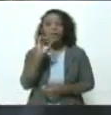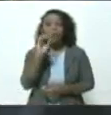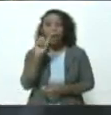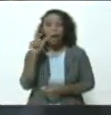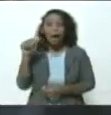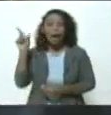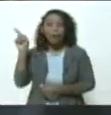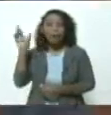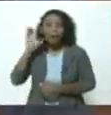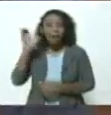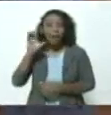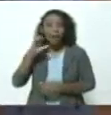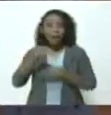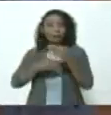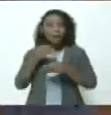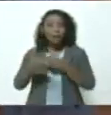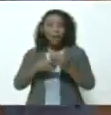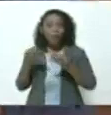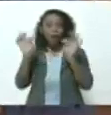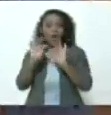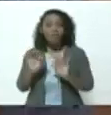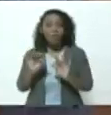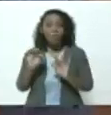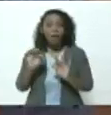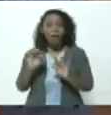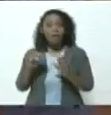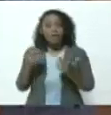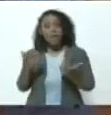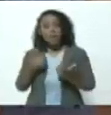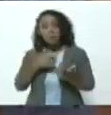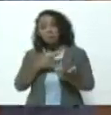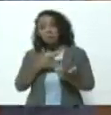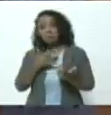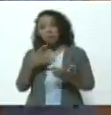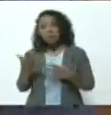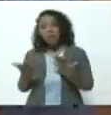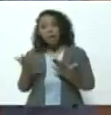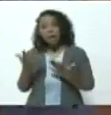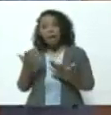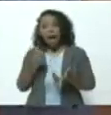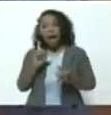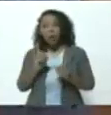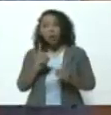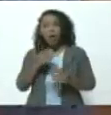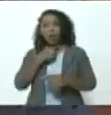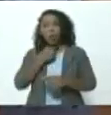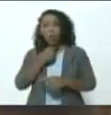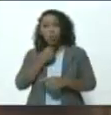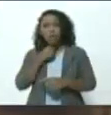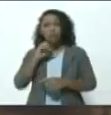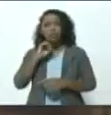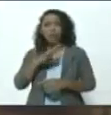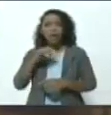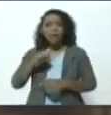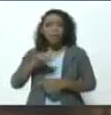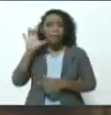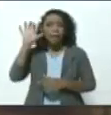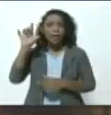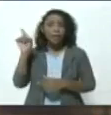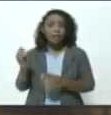Caracas usamos locaciones que yo siento que para quienes nos gusta la historia de nuestra ciudad